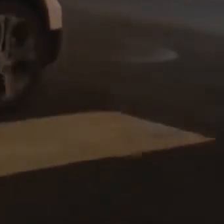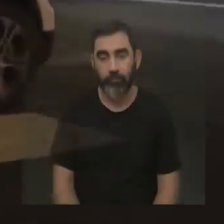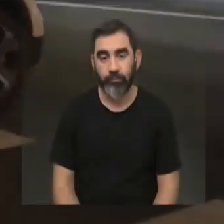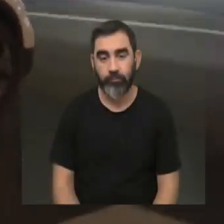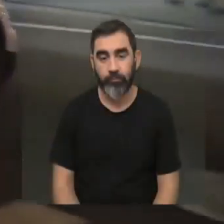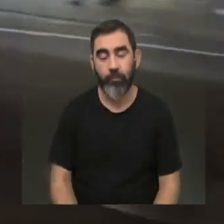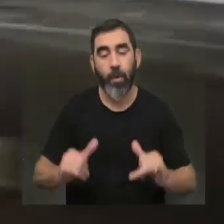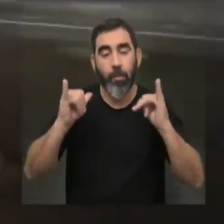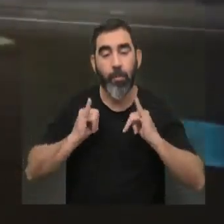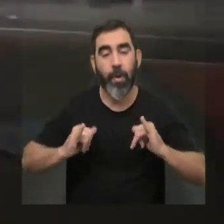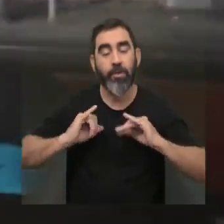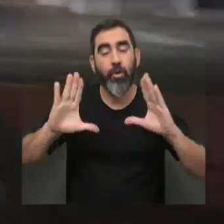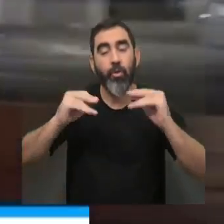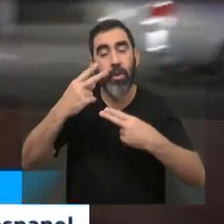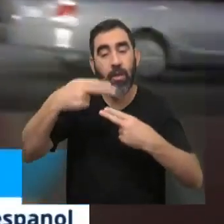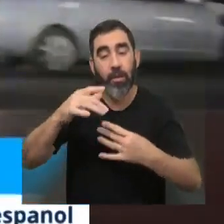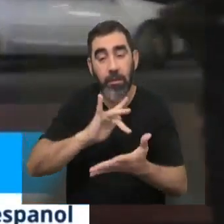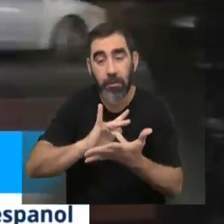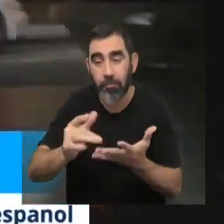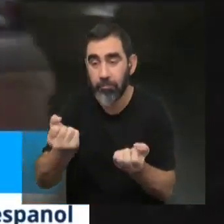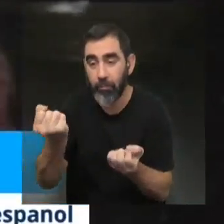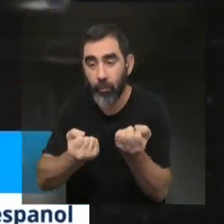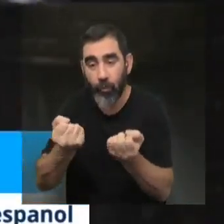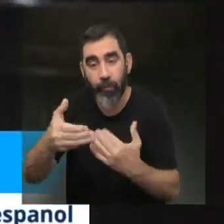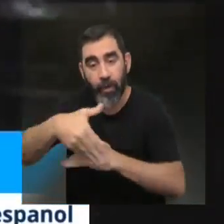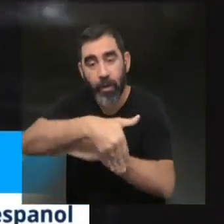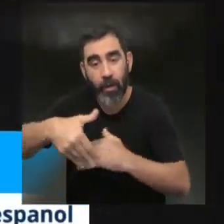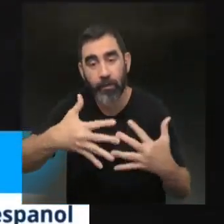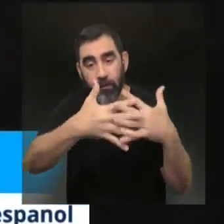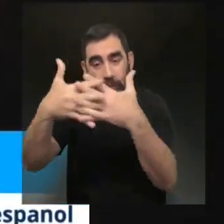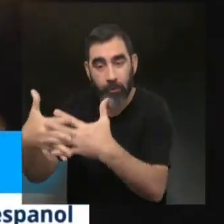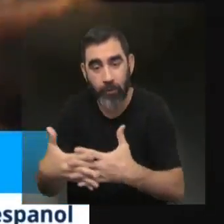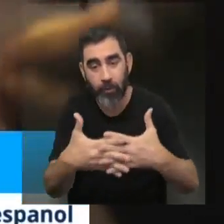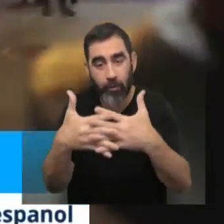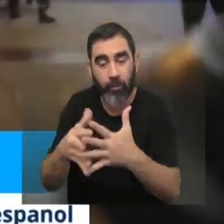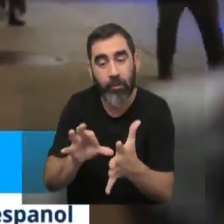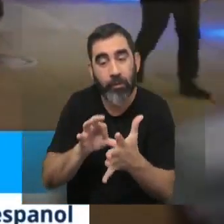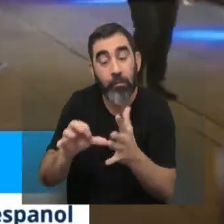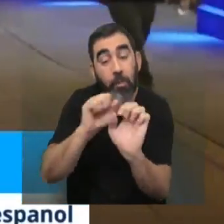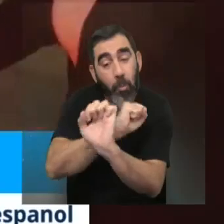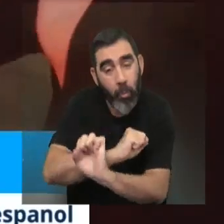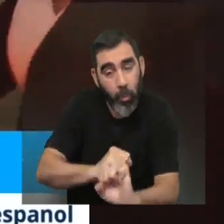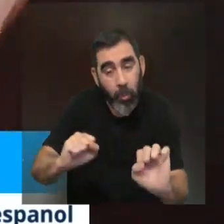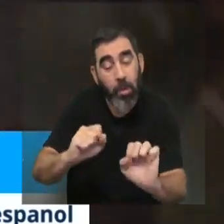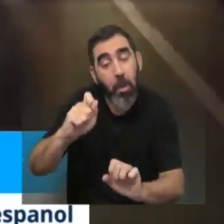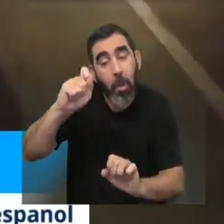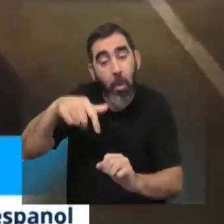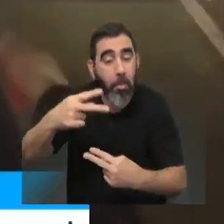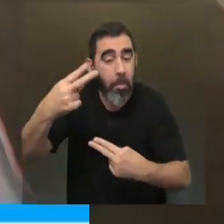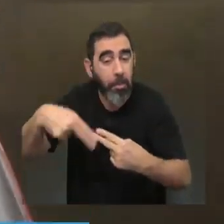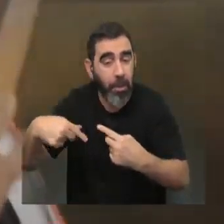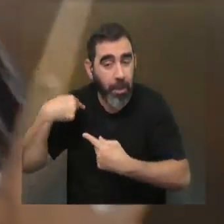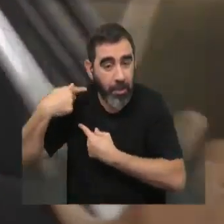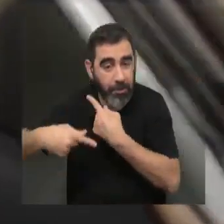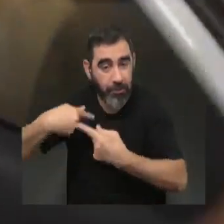Un paseo nocturno en un taxi sin conductor por las calles de San Francisco, un servicio que pronto podría llegar a ser tan común como el taxi